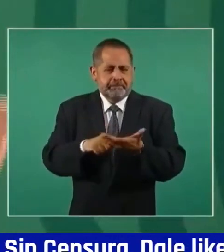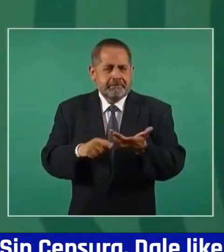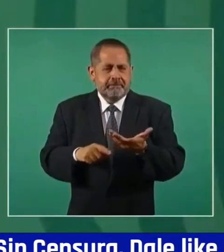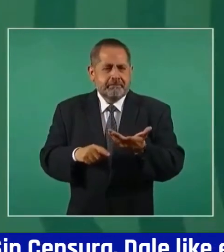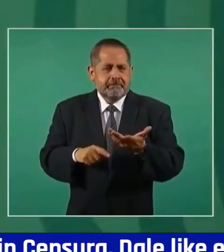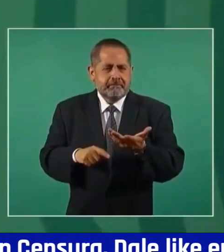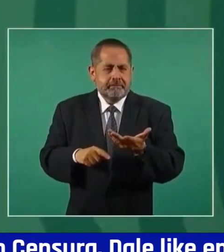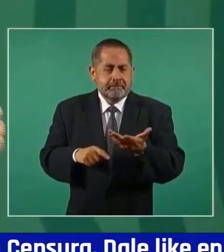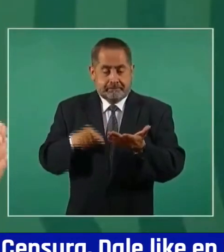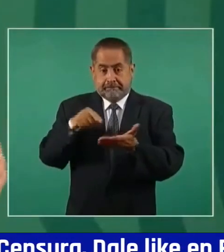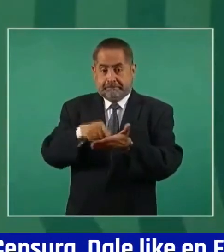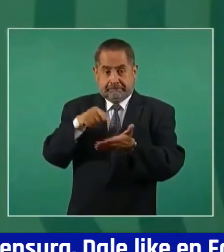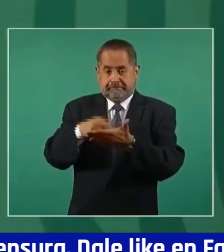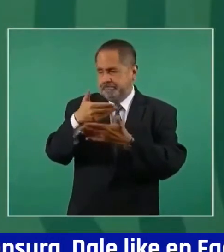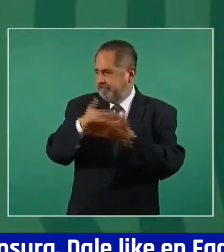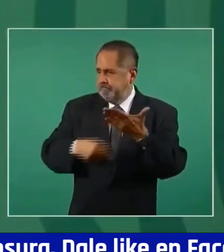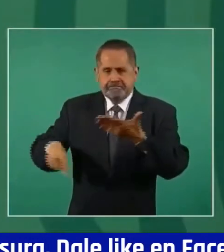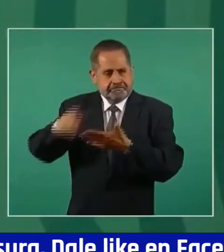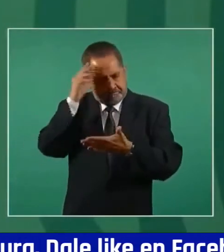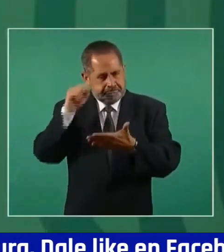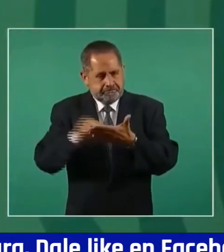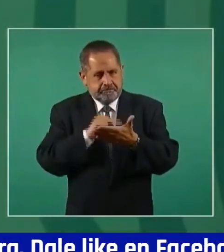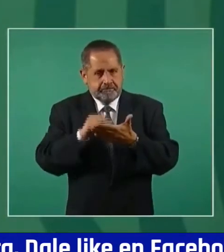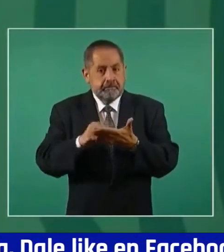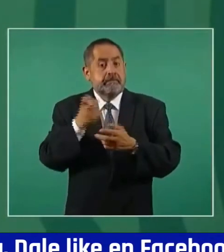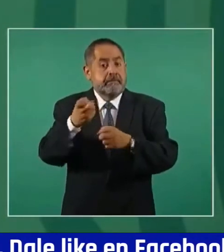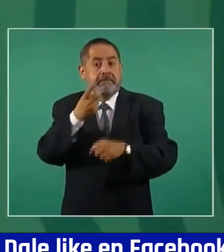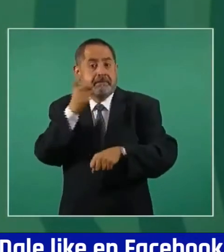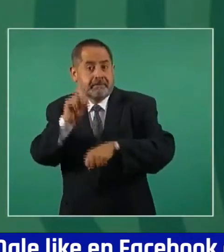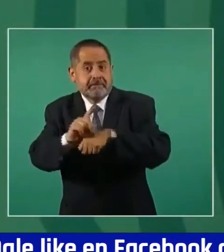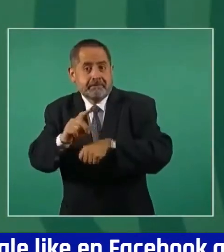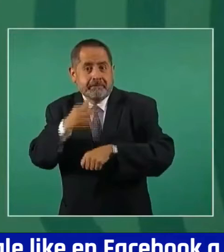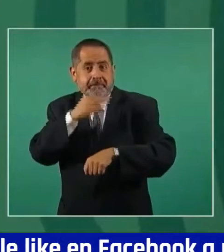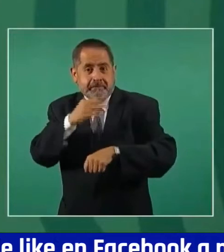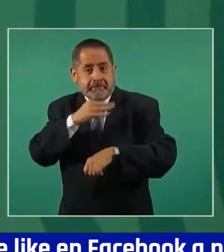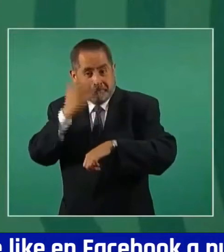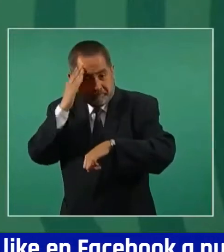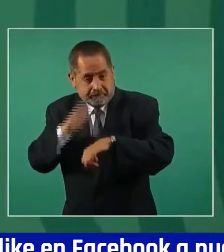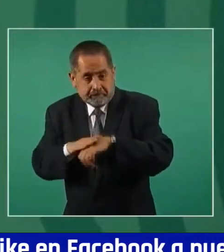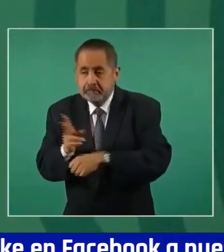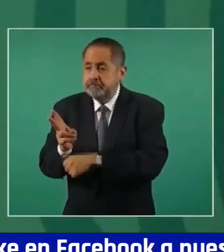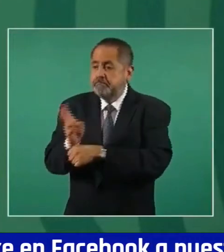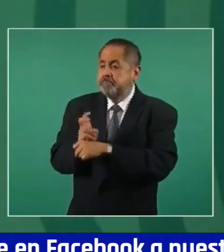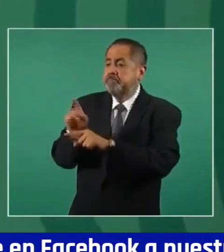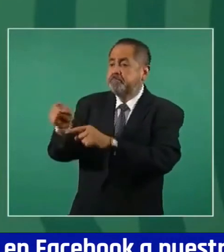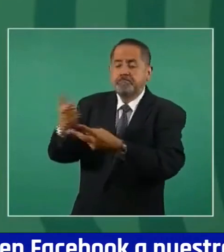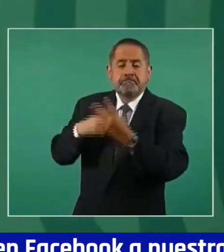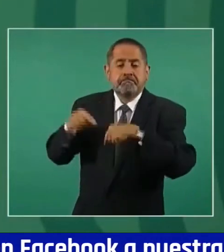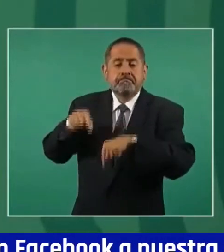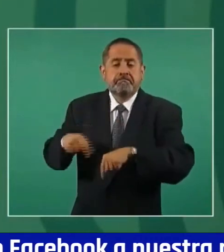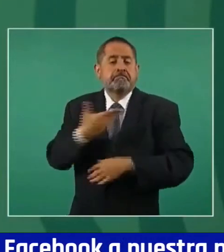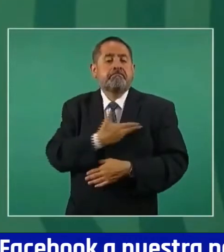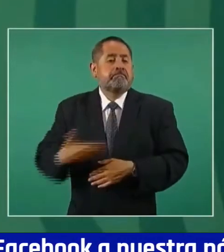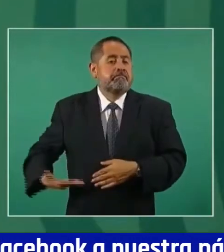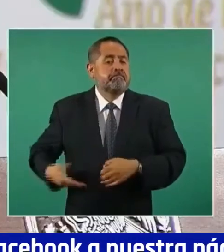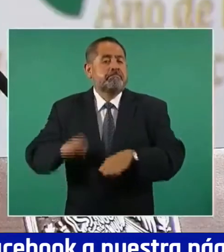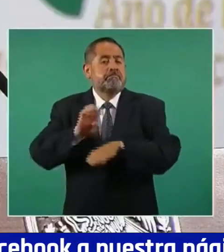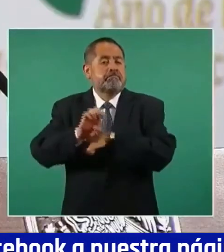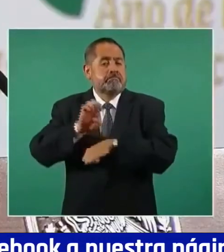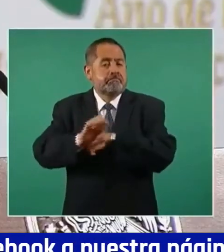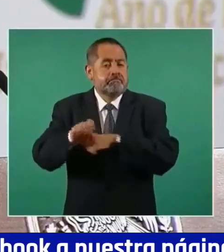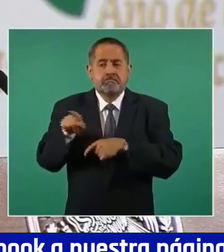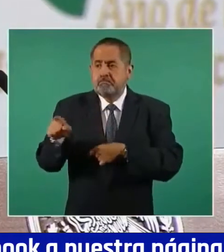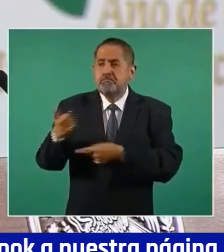En los tratados de Córdoba, pues nos acompañó el presidente de Ecuador,